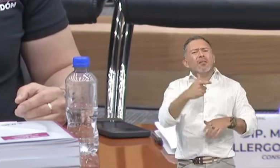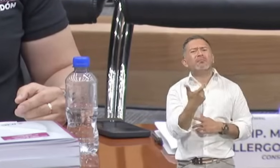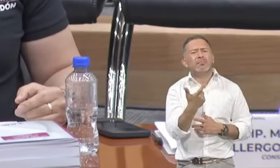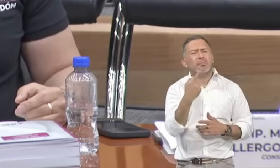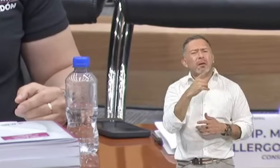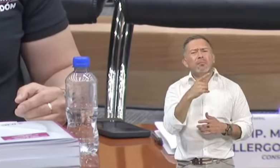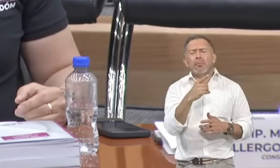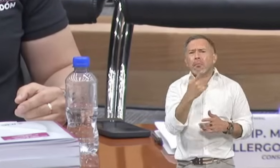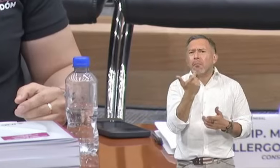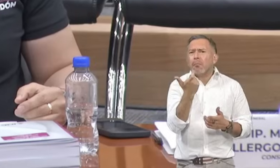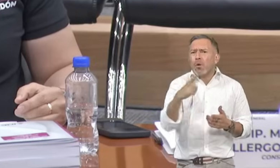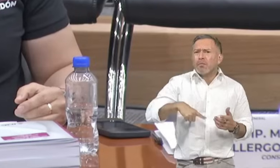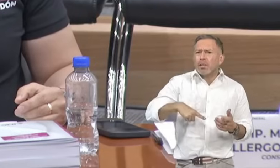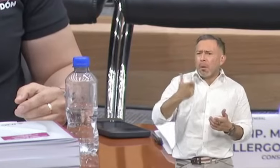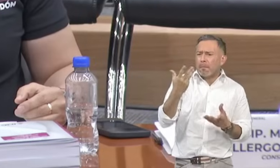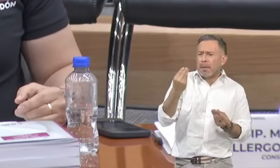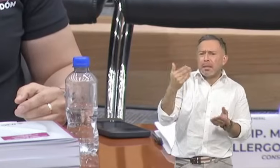en campañas.